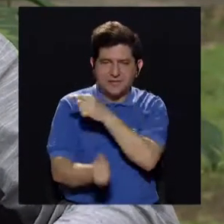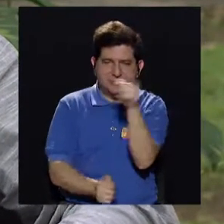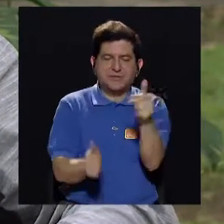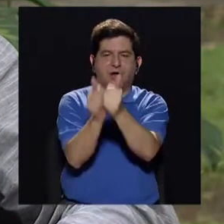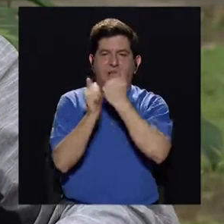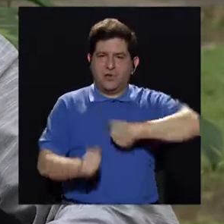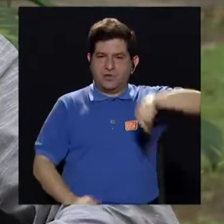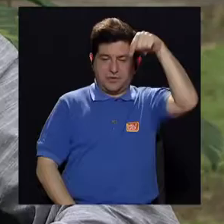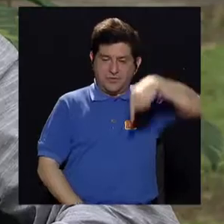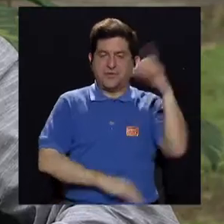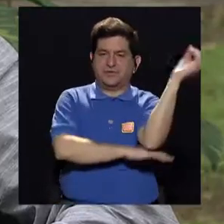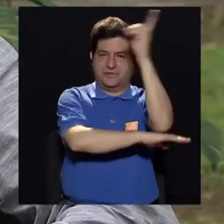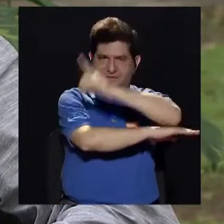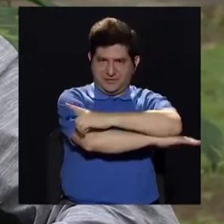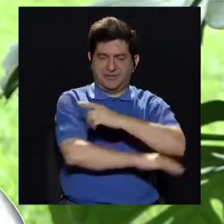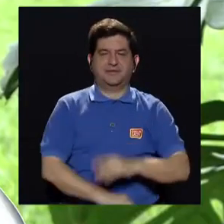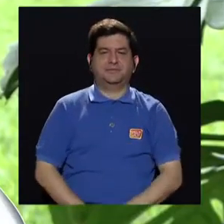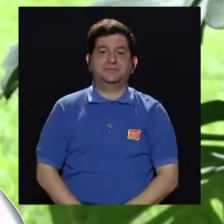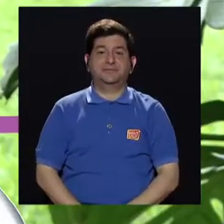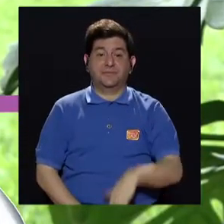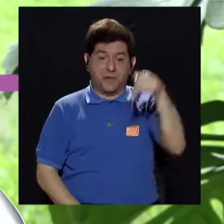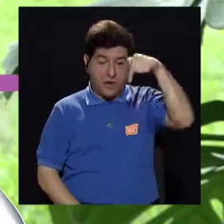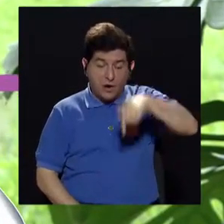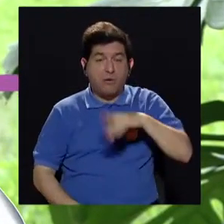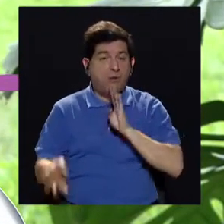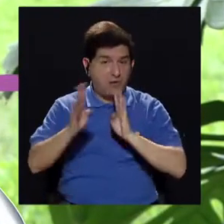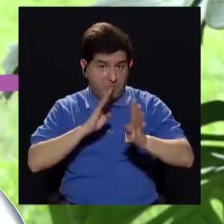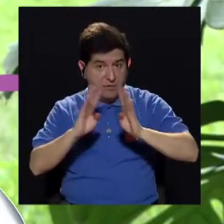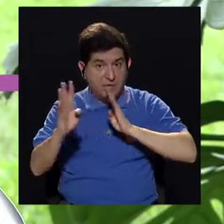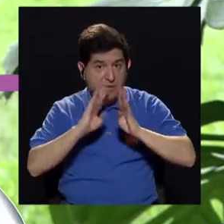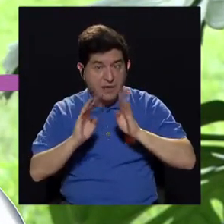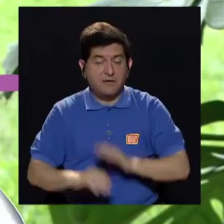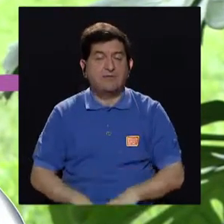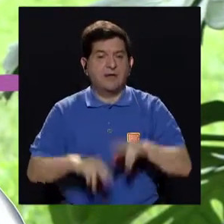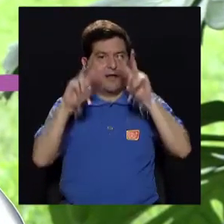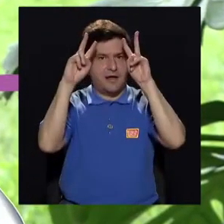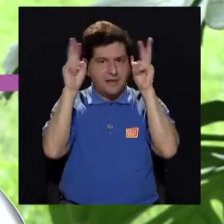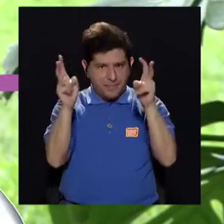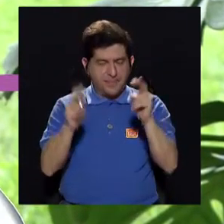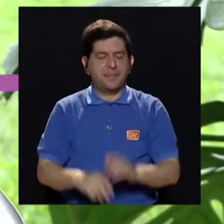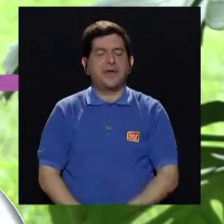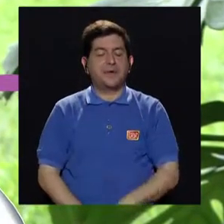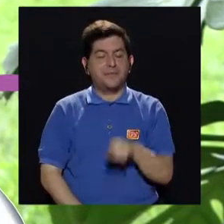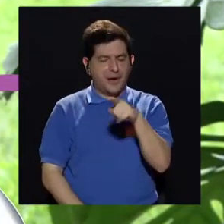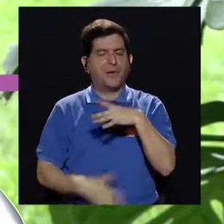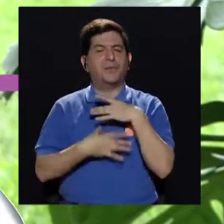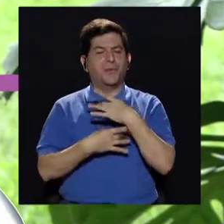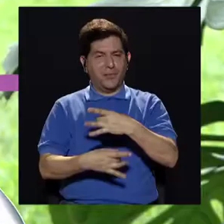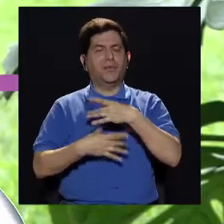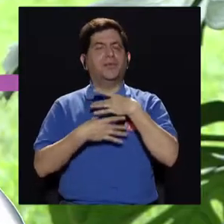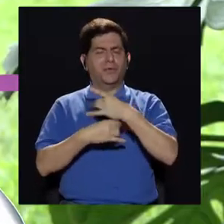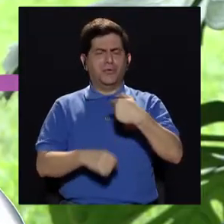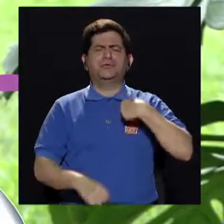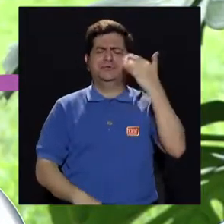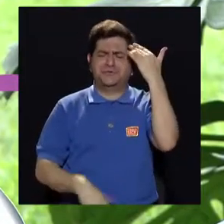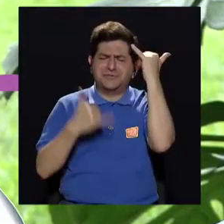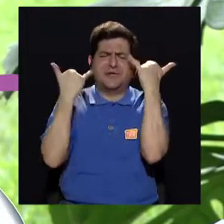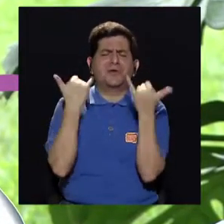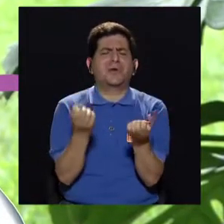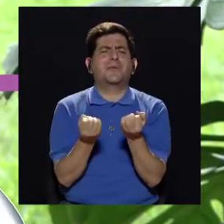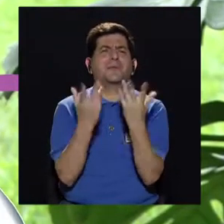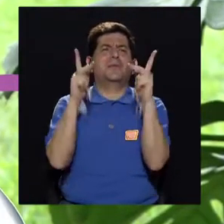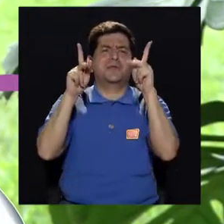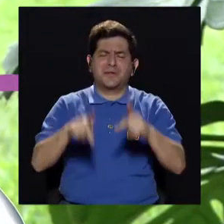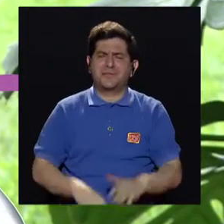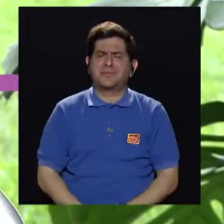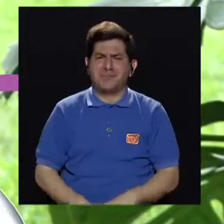todos ustedes por acompañarnos el día de hoy. Bueno, Saúl, hoy vamos a conversar acerca de un tema que sin duda se las va a traer, porque yo sé que ahora hay